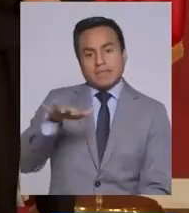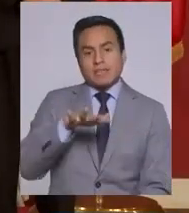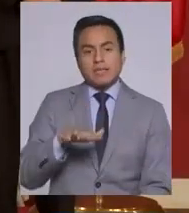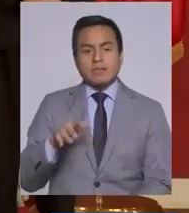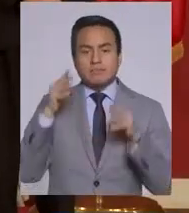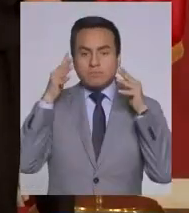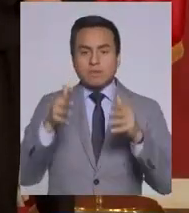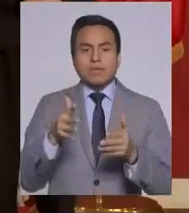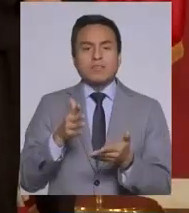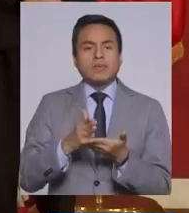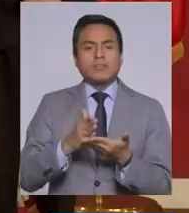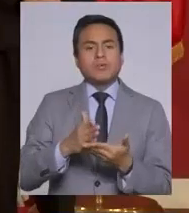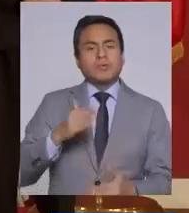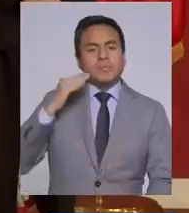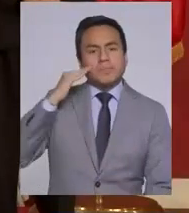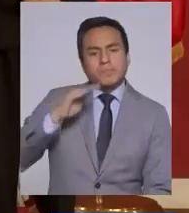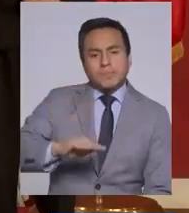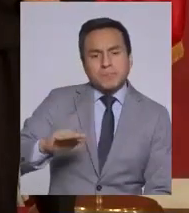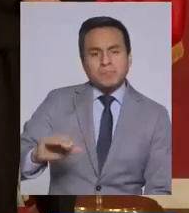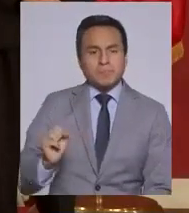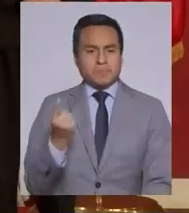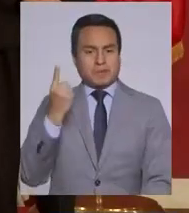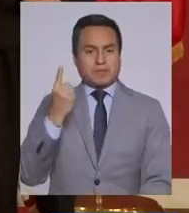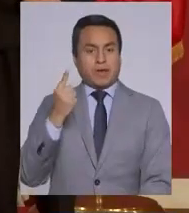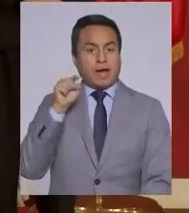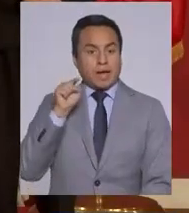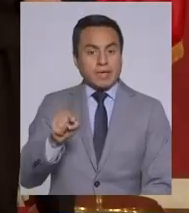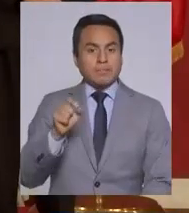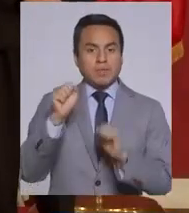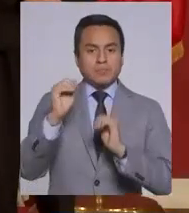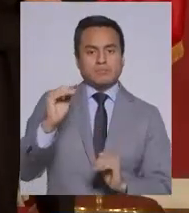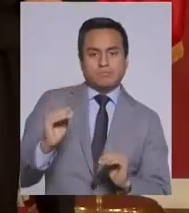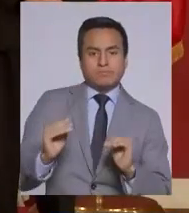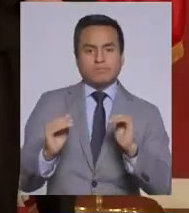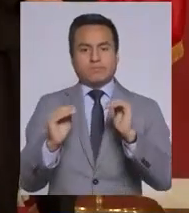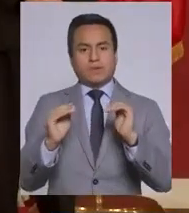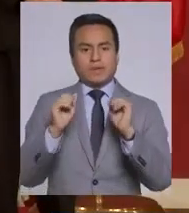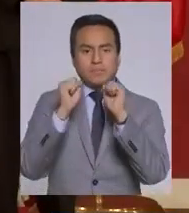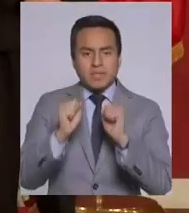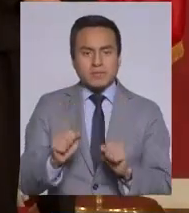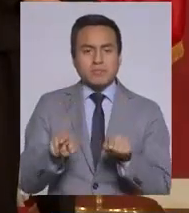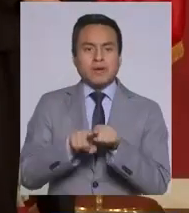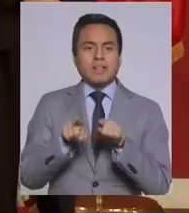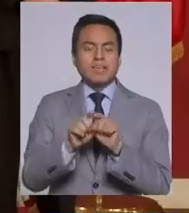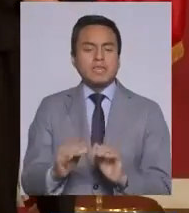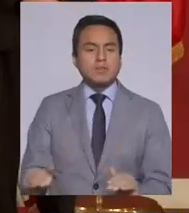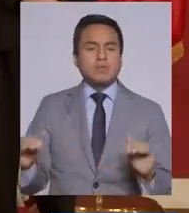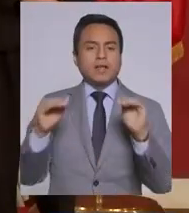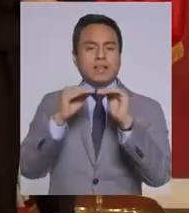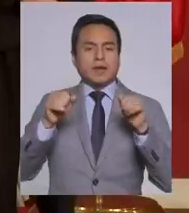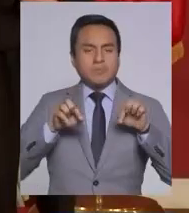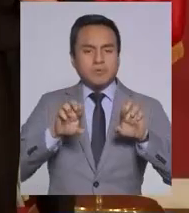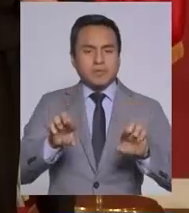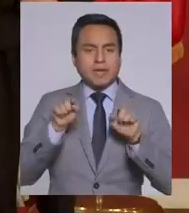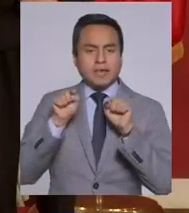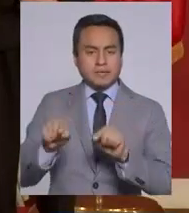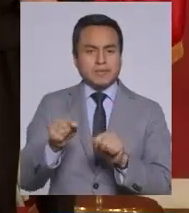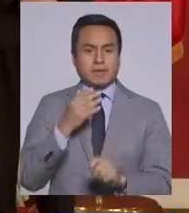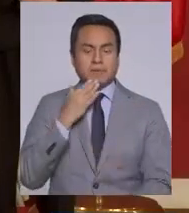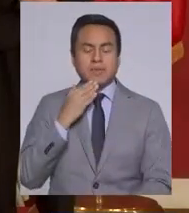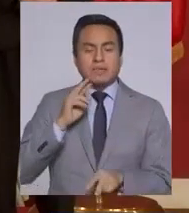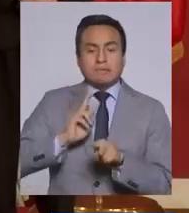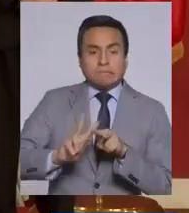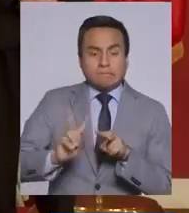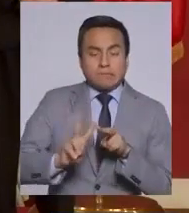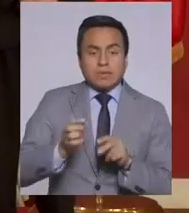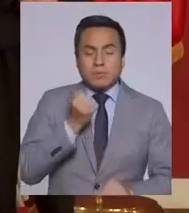de la educación preescolar, porque es ahí donde podemos nivelar la cancha, donde podemos igualar oportunidades, donde podemos